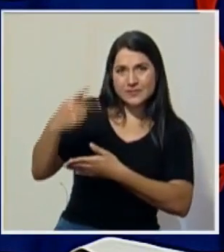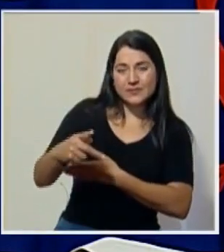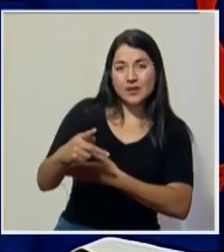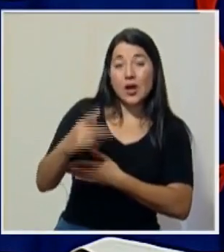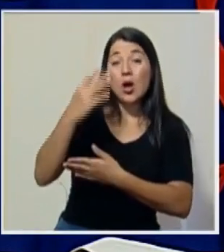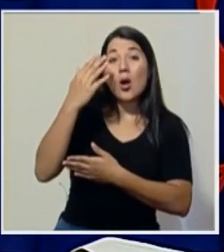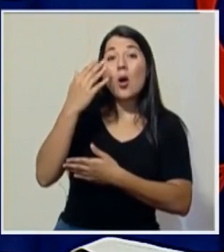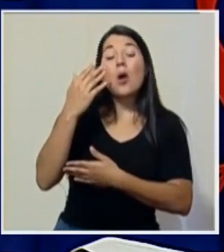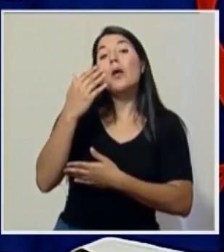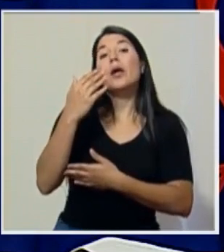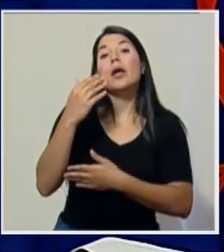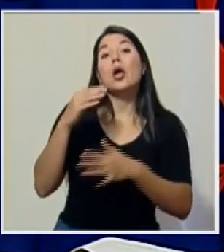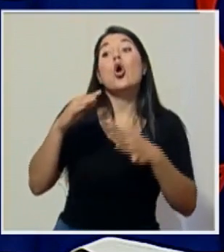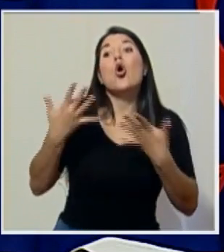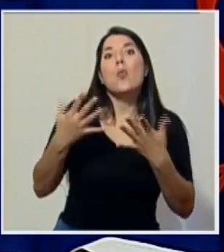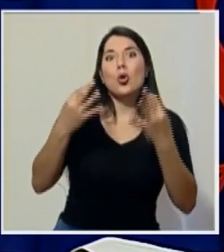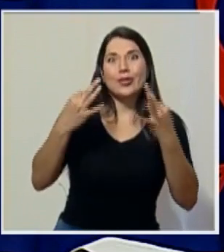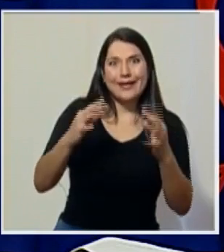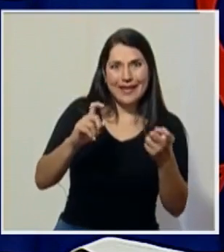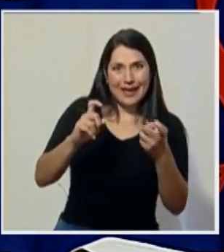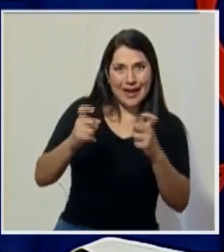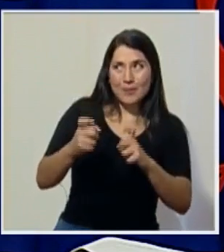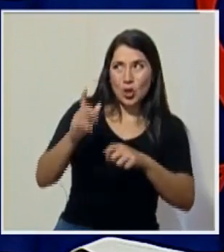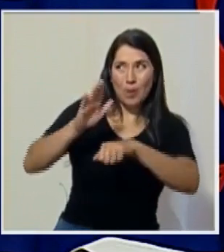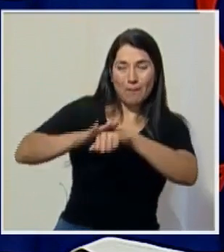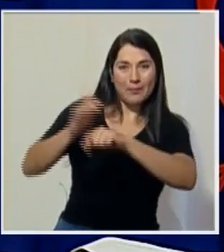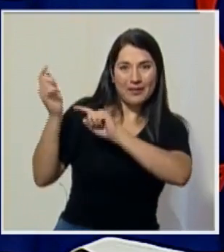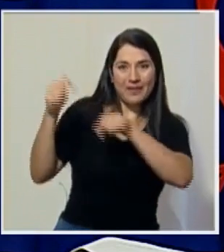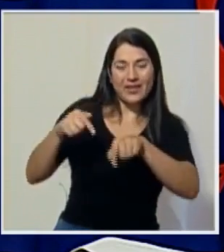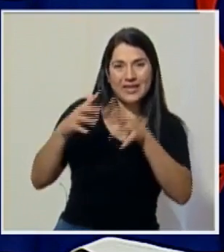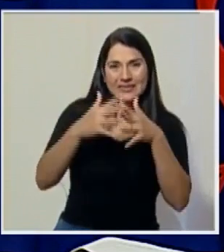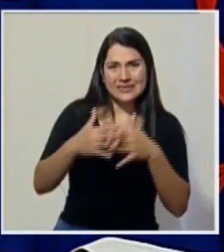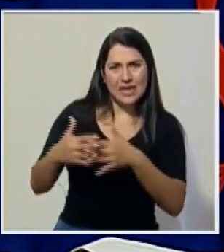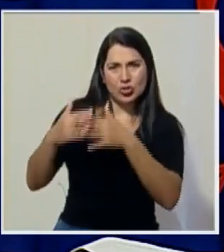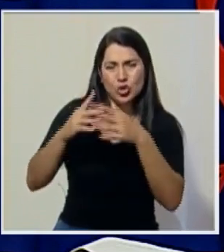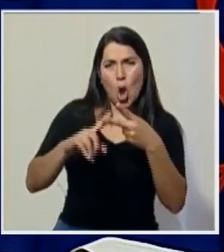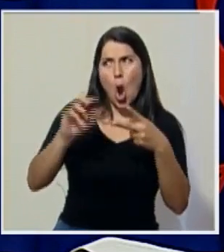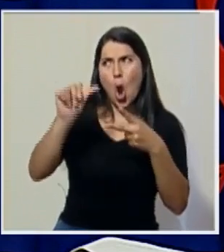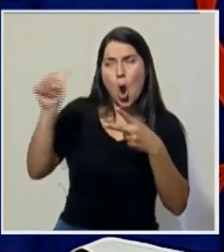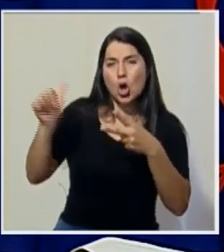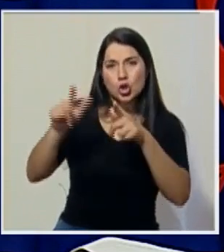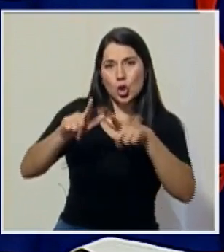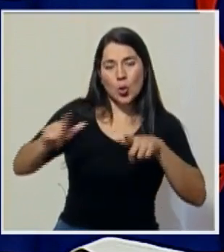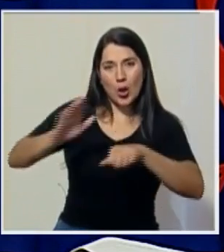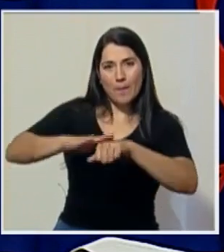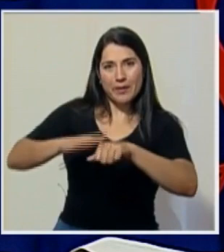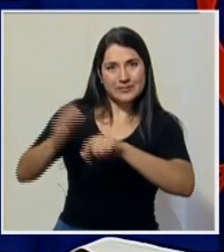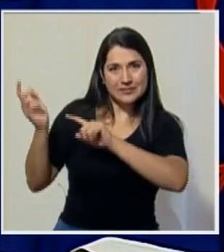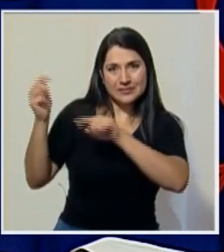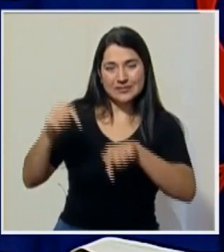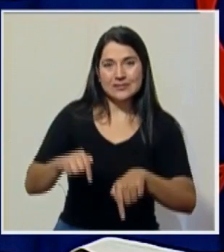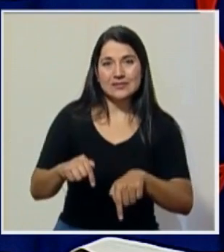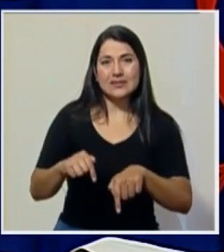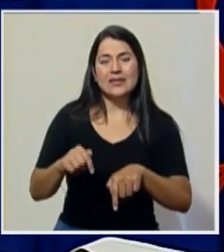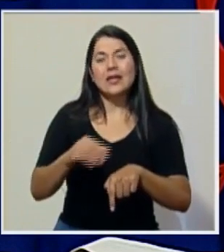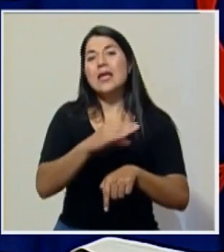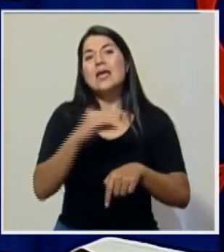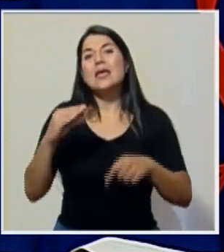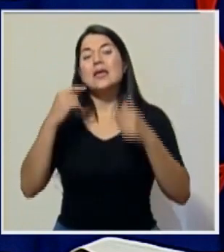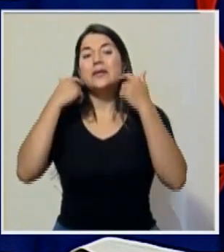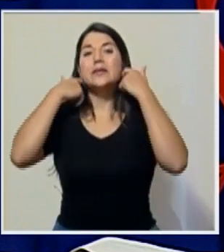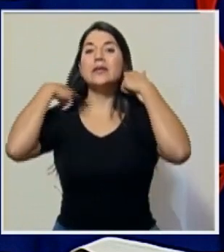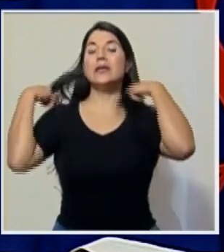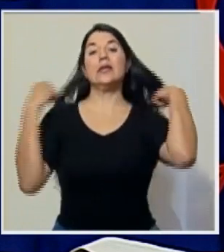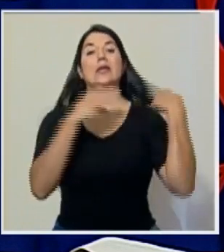de turistas? ¿Se ha tenido respuesta de otros poderes de la República del aporte solidario del 15% a su salario, tal como lo hizo el